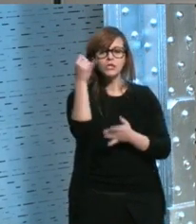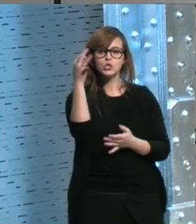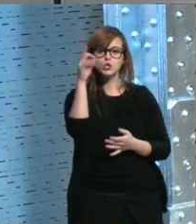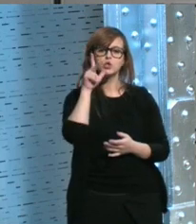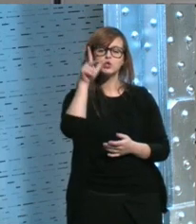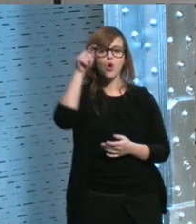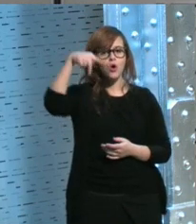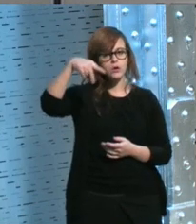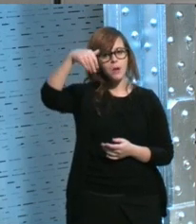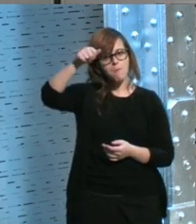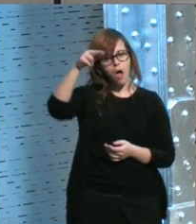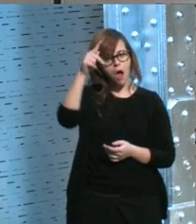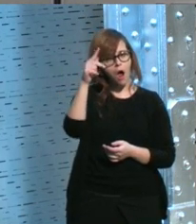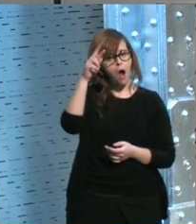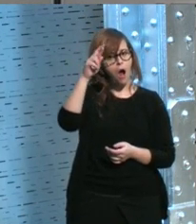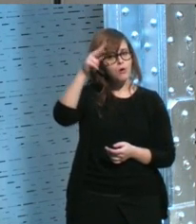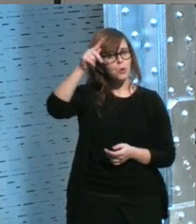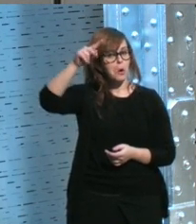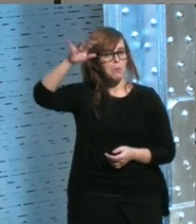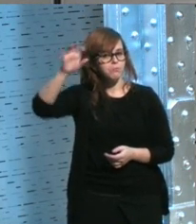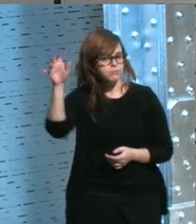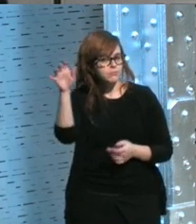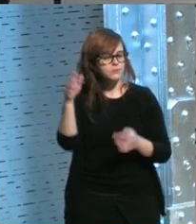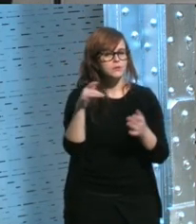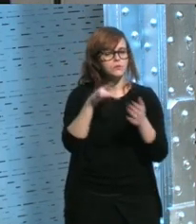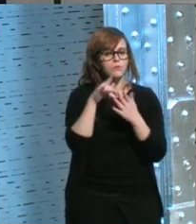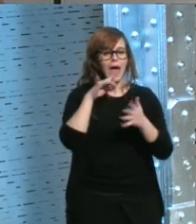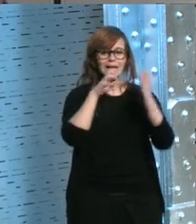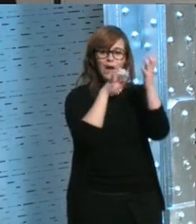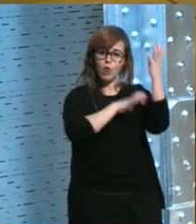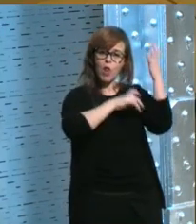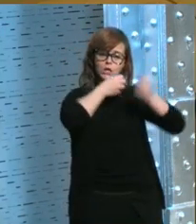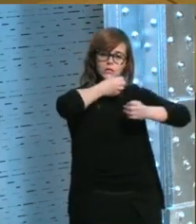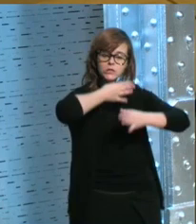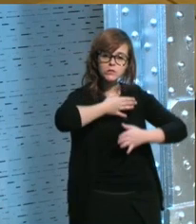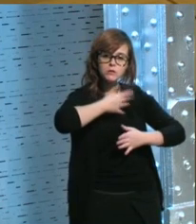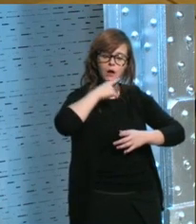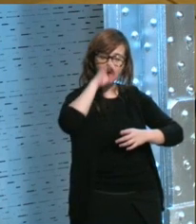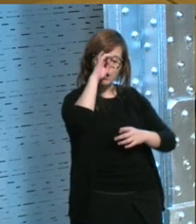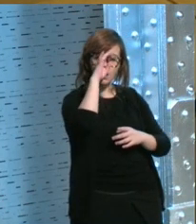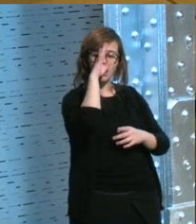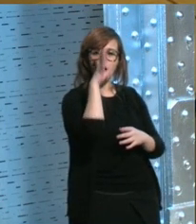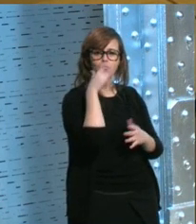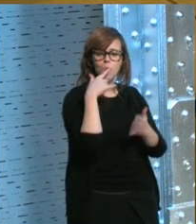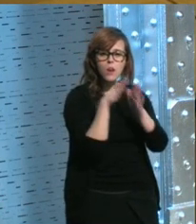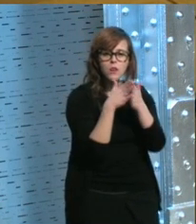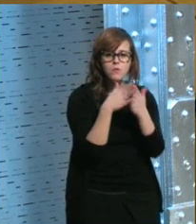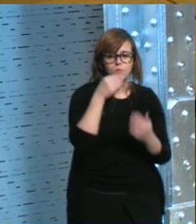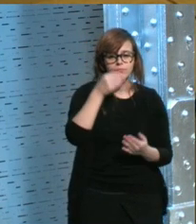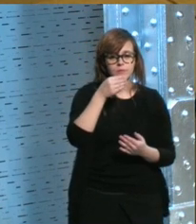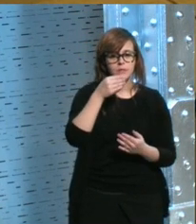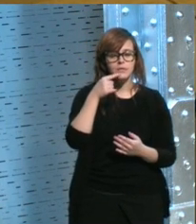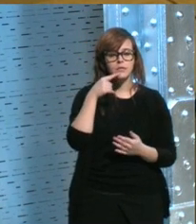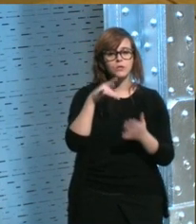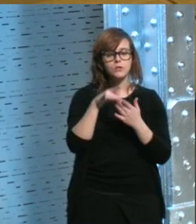historia del ordenador, entonces yo descubrí que en la historia, hay un libro fascinante de John Markoff,